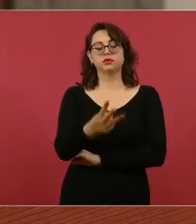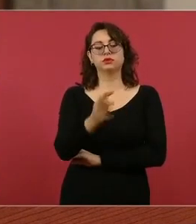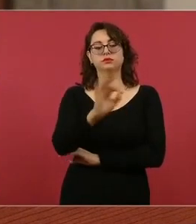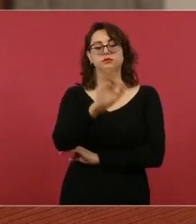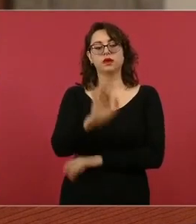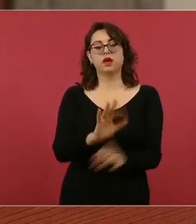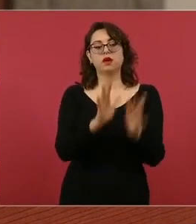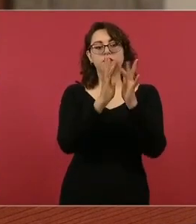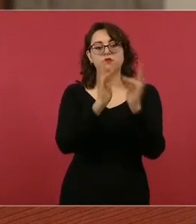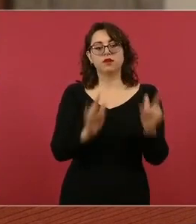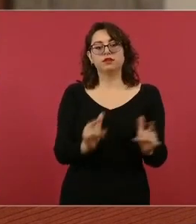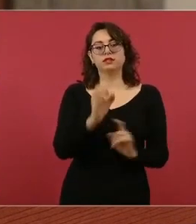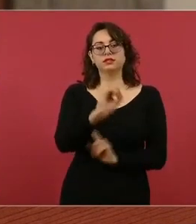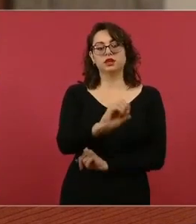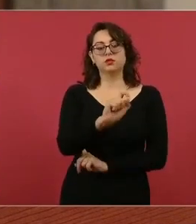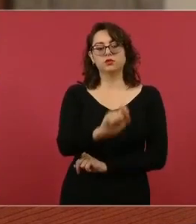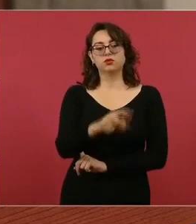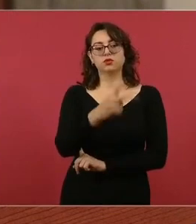Francia 0.2,